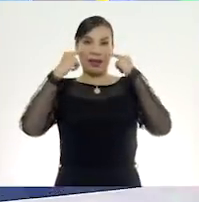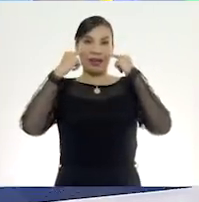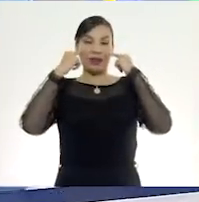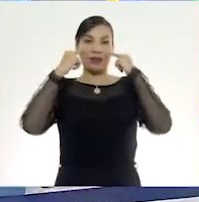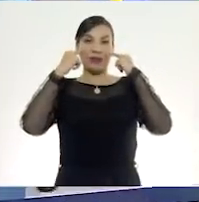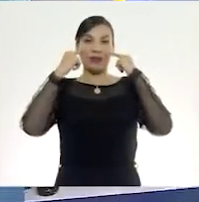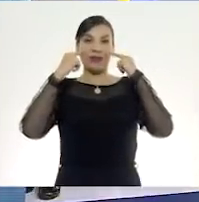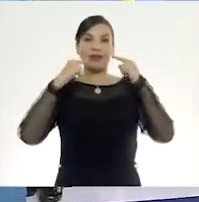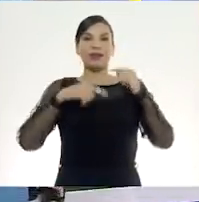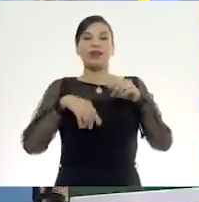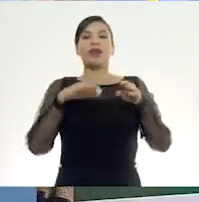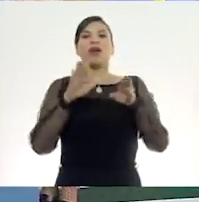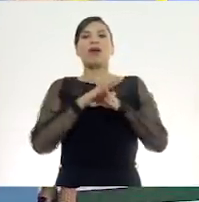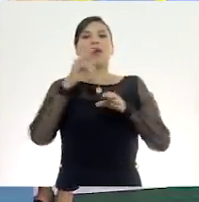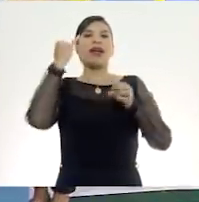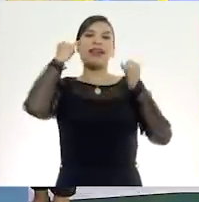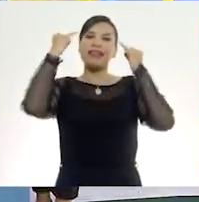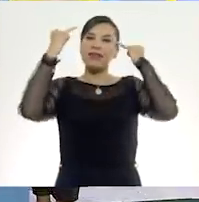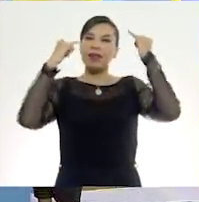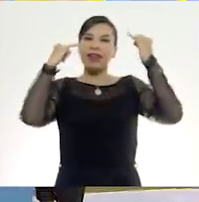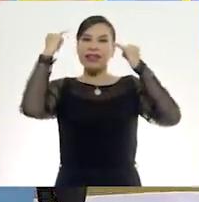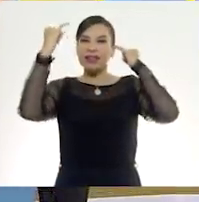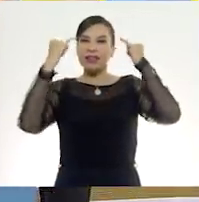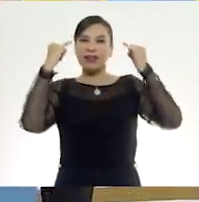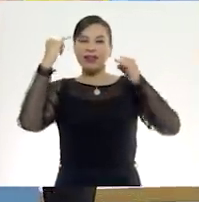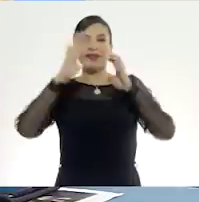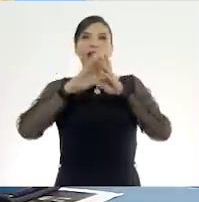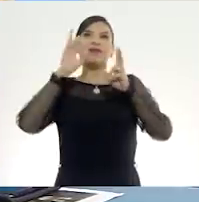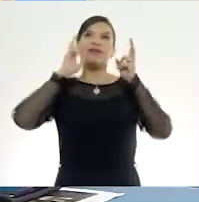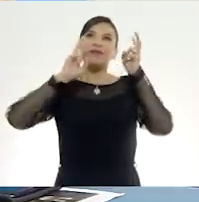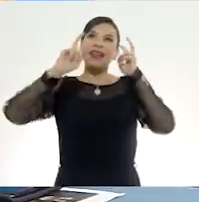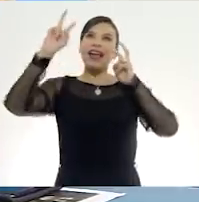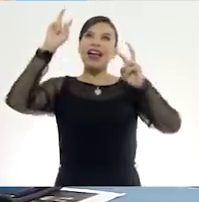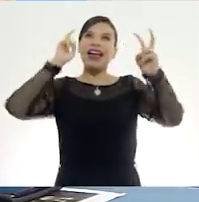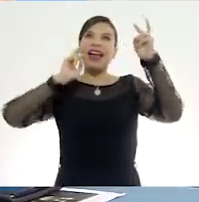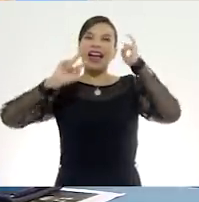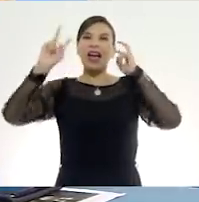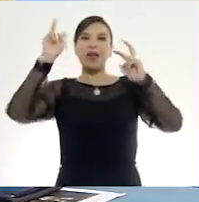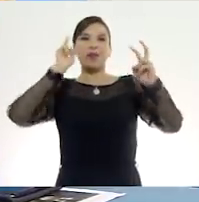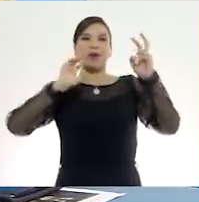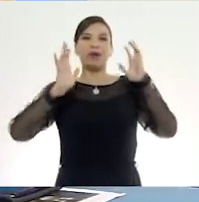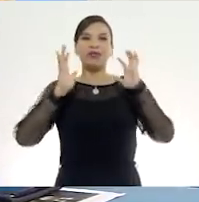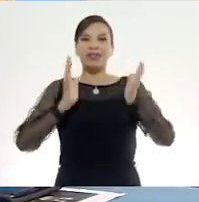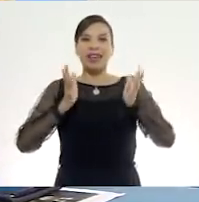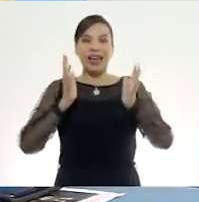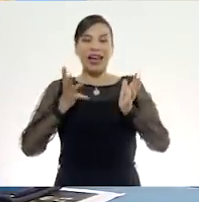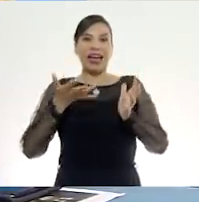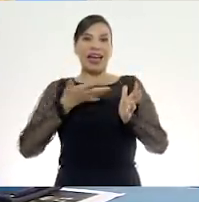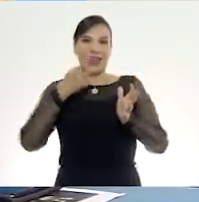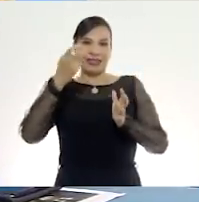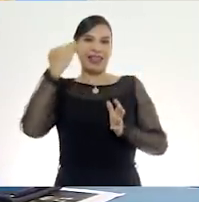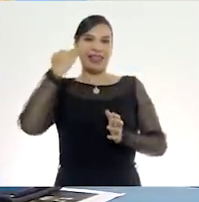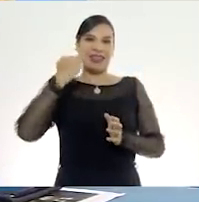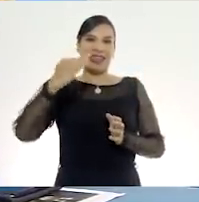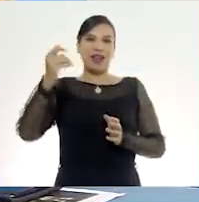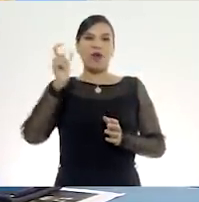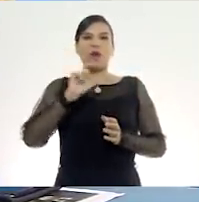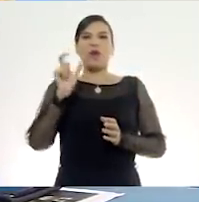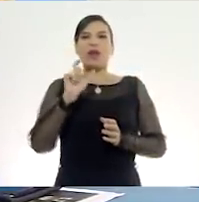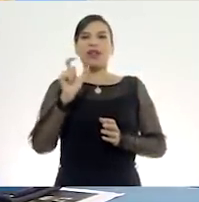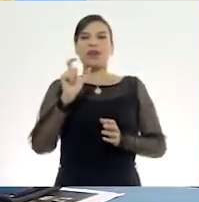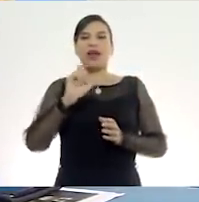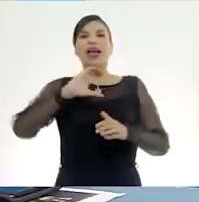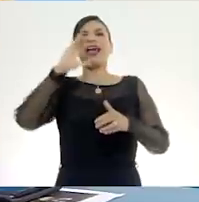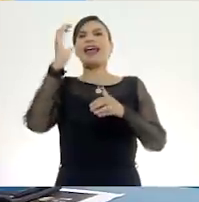lentamente y con el poder de la imaginación ya viajamos, ya estamos en esa época en la que acababa